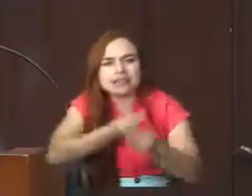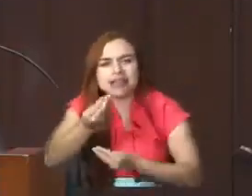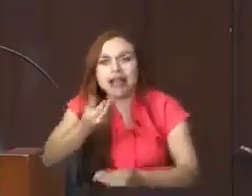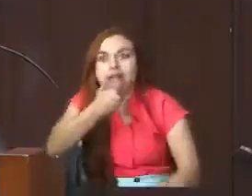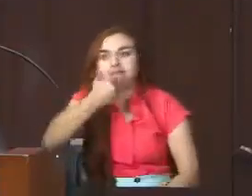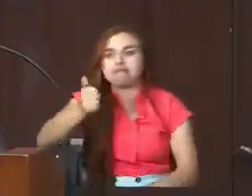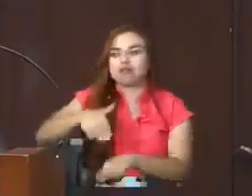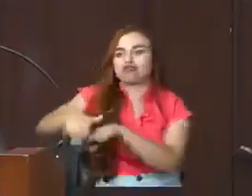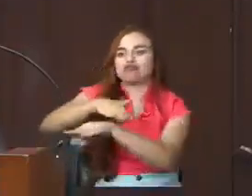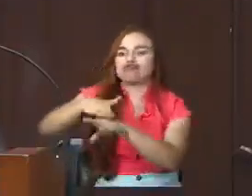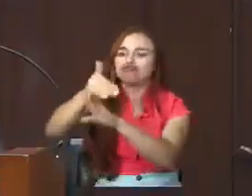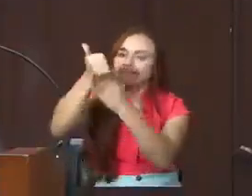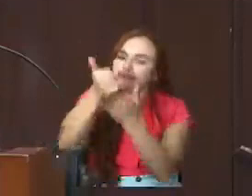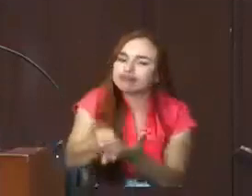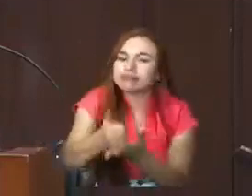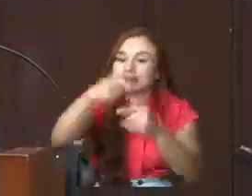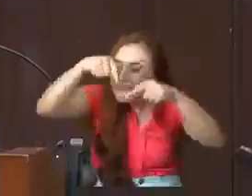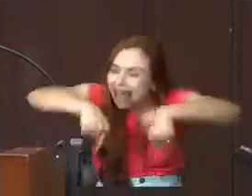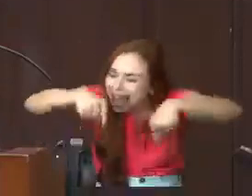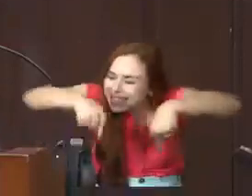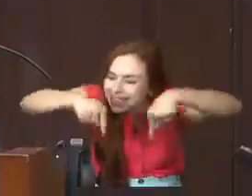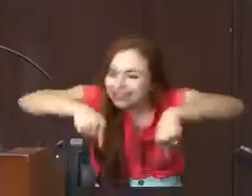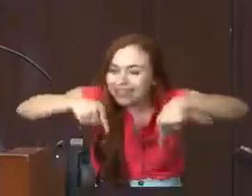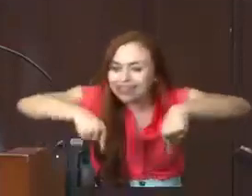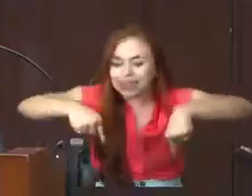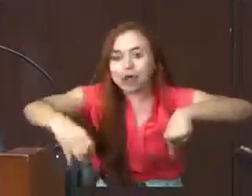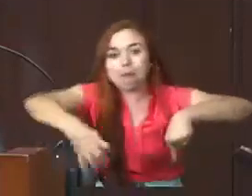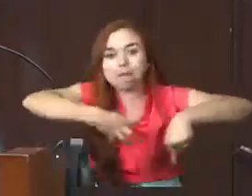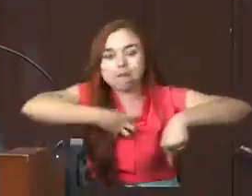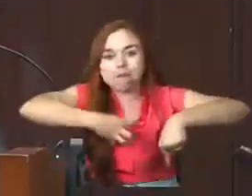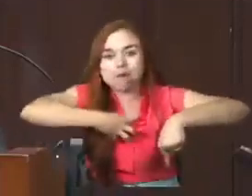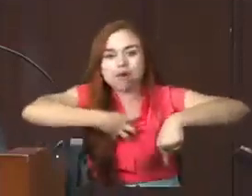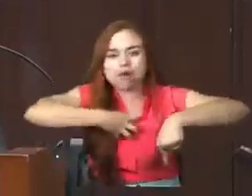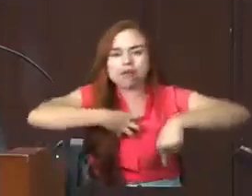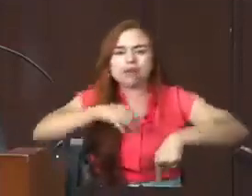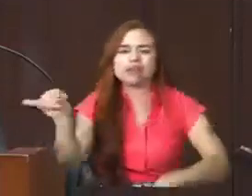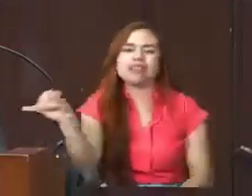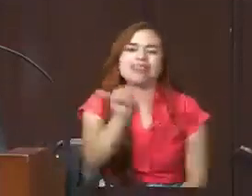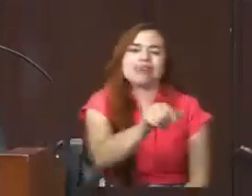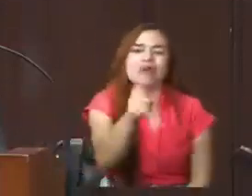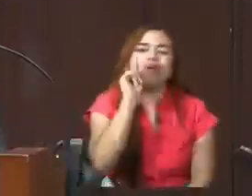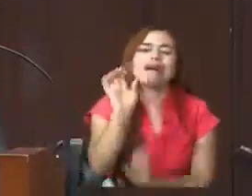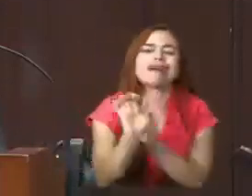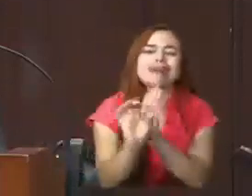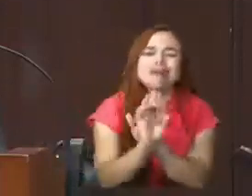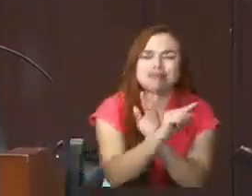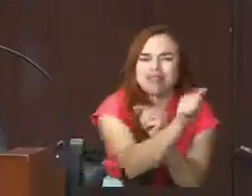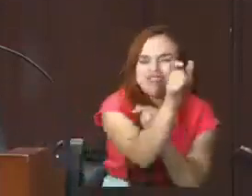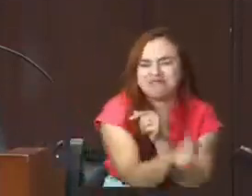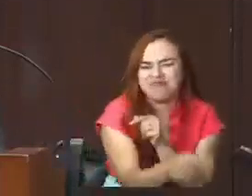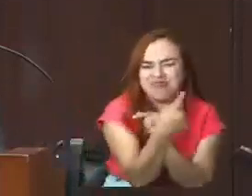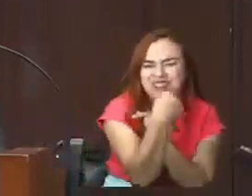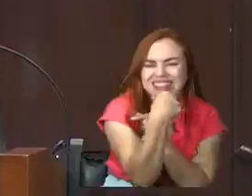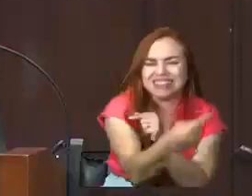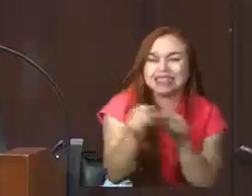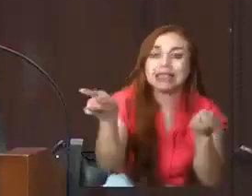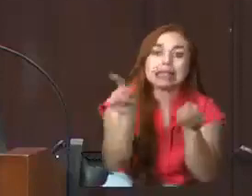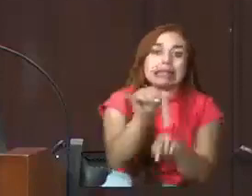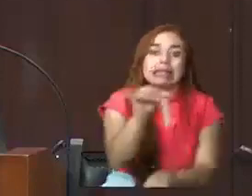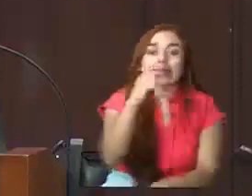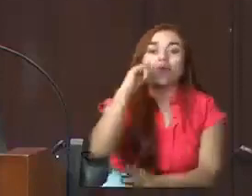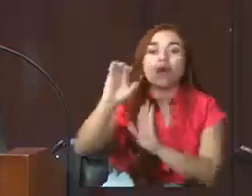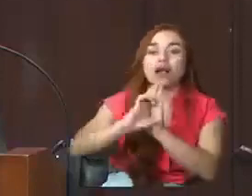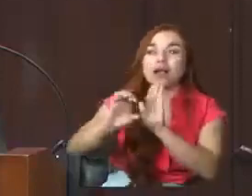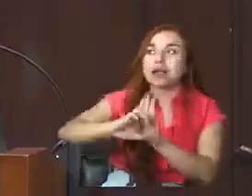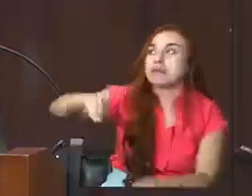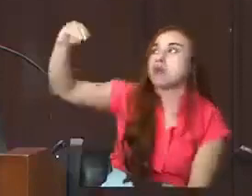salvadoreño, que esa aspirina tiene que ser el tamaño del sol, porque el problema y ese dolor de cabeza es del